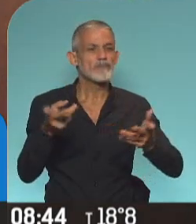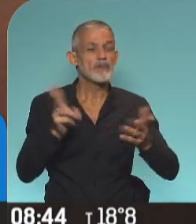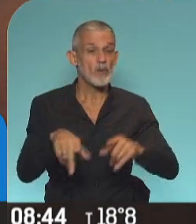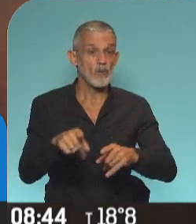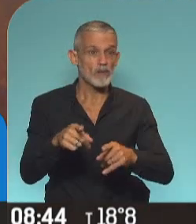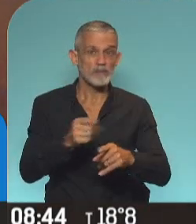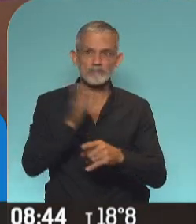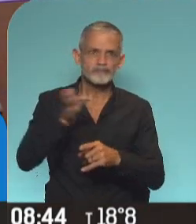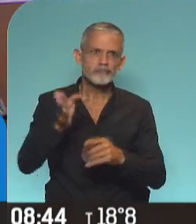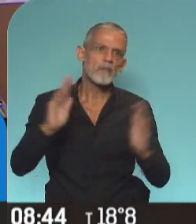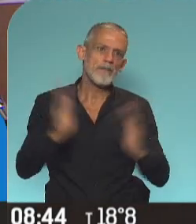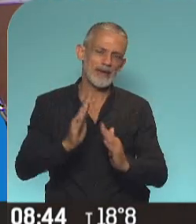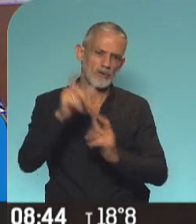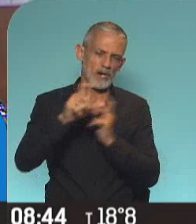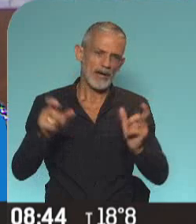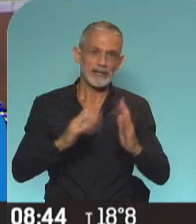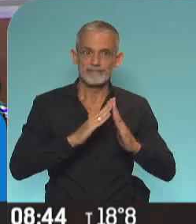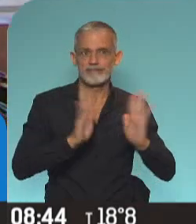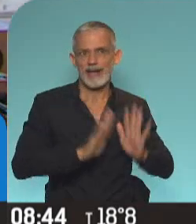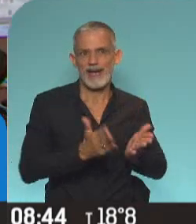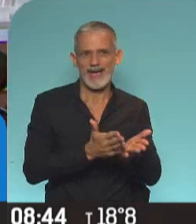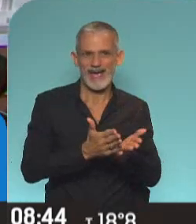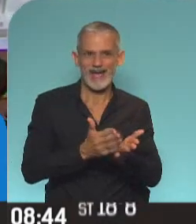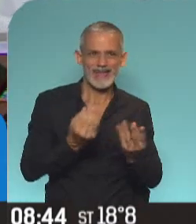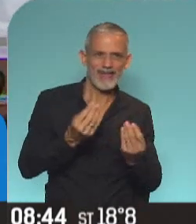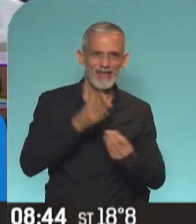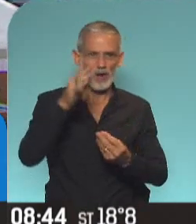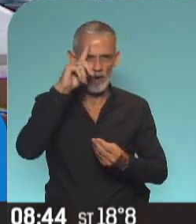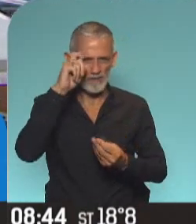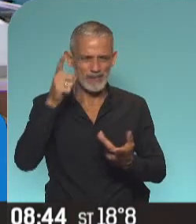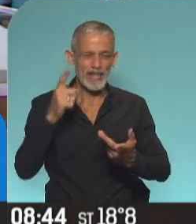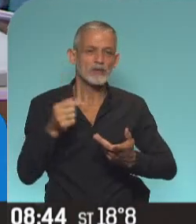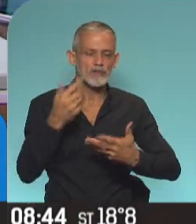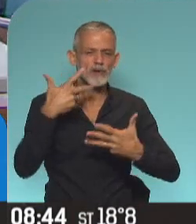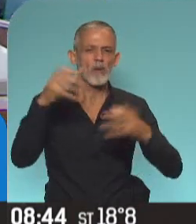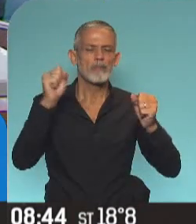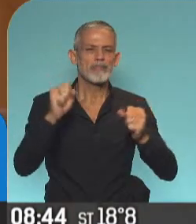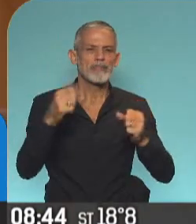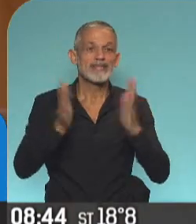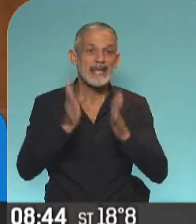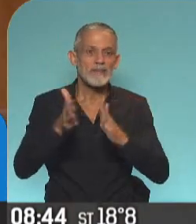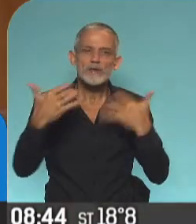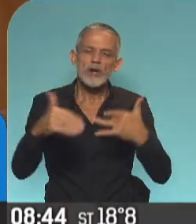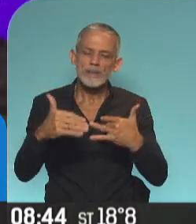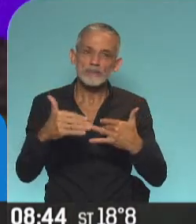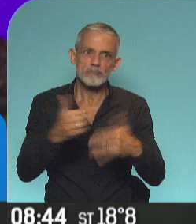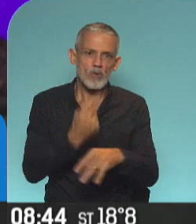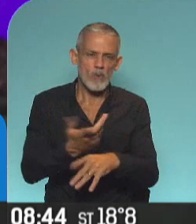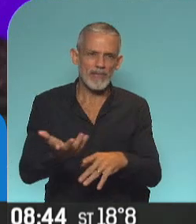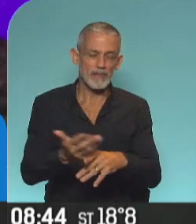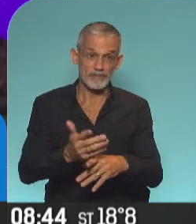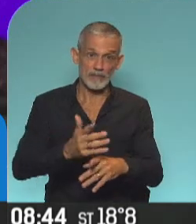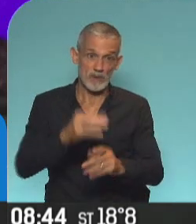han bajado las consultas también esto obviamente repercute en la posibilidad de llegar a un diagnóstico precoz y un tratamiento anticipado si ha bajado